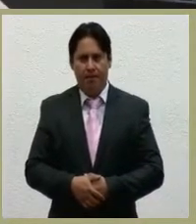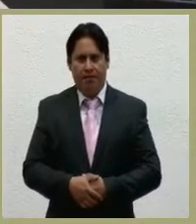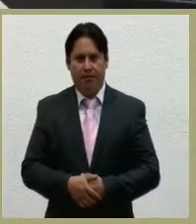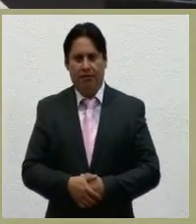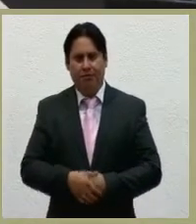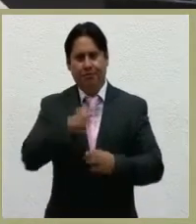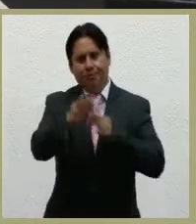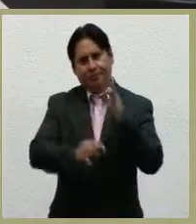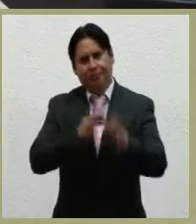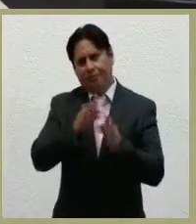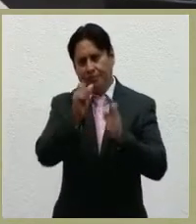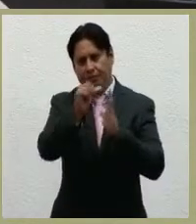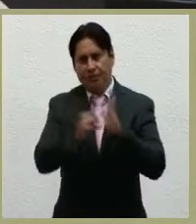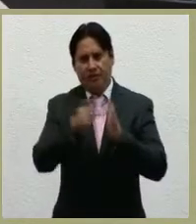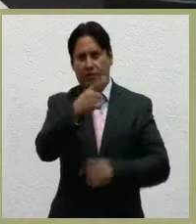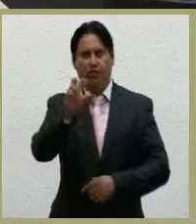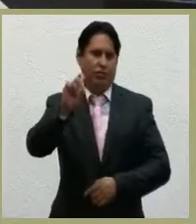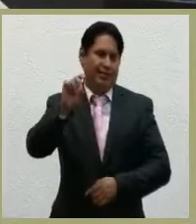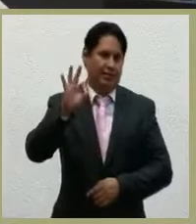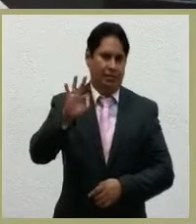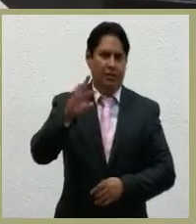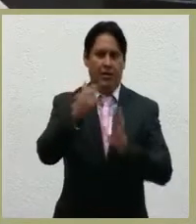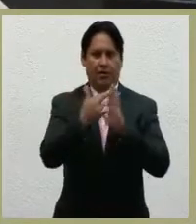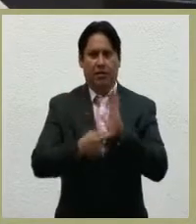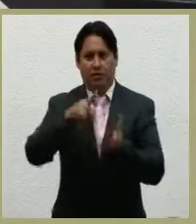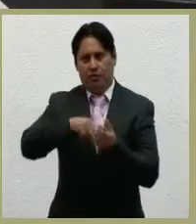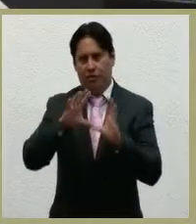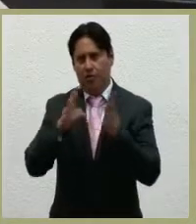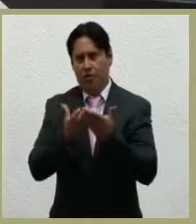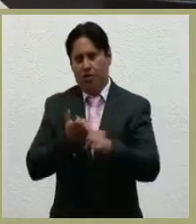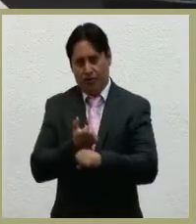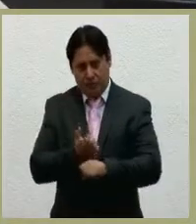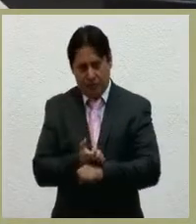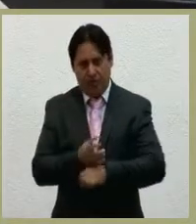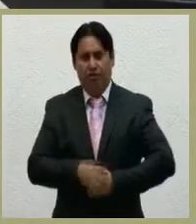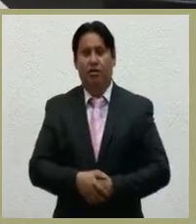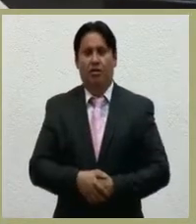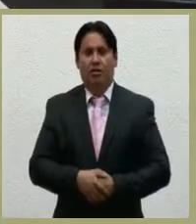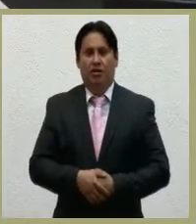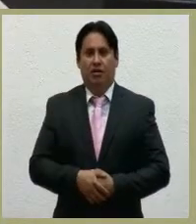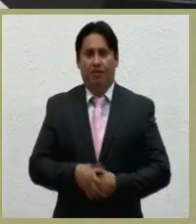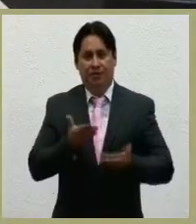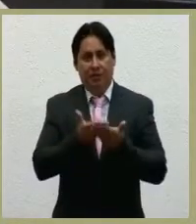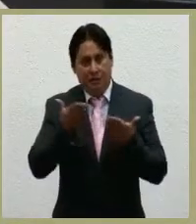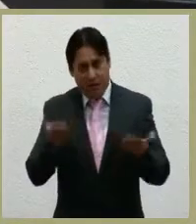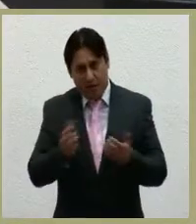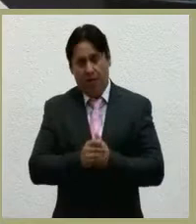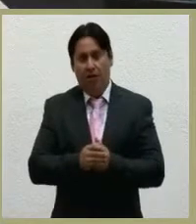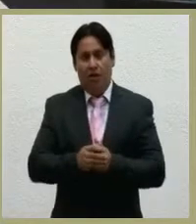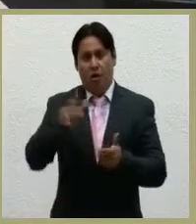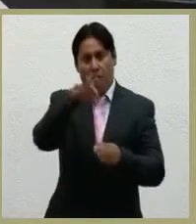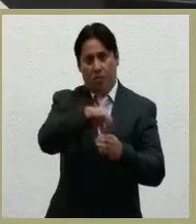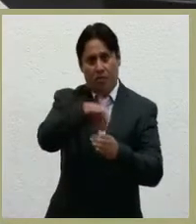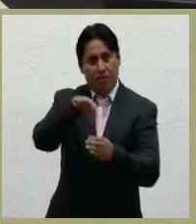En cumplimiento al artículo 133 del Reglamento Interior de este propio Poder Legislativo, procederemos a someter a